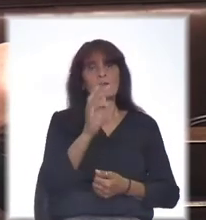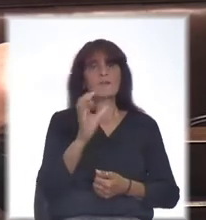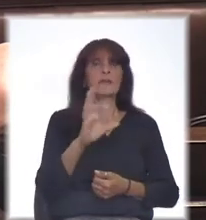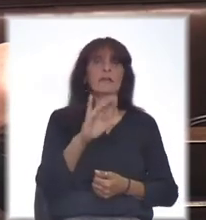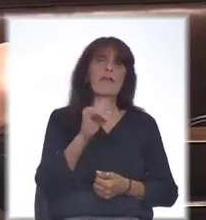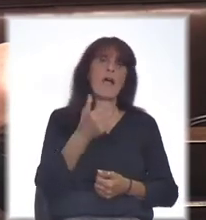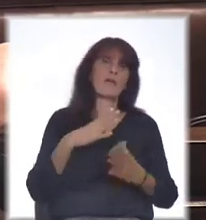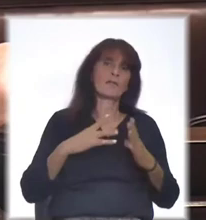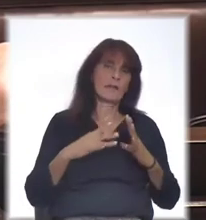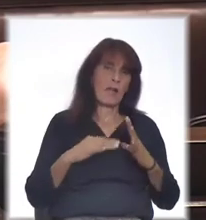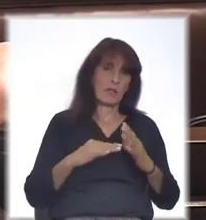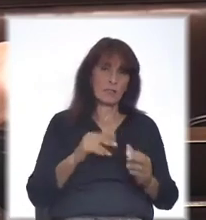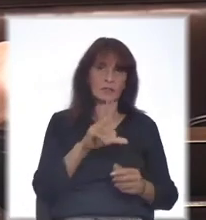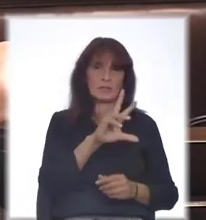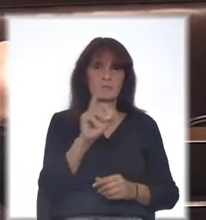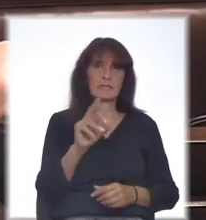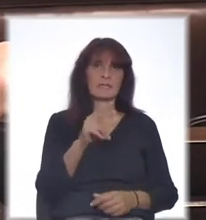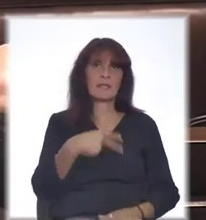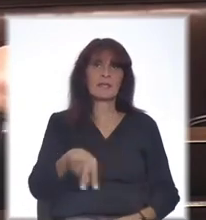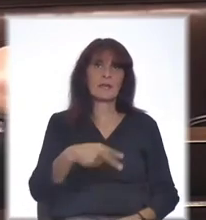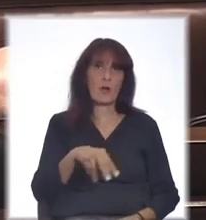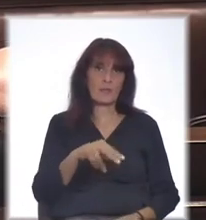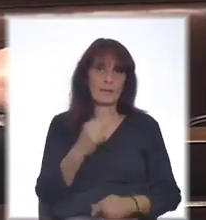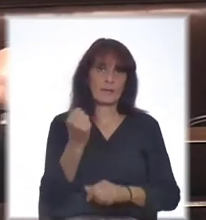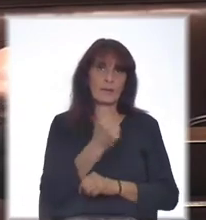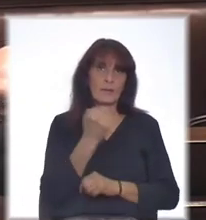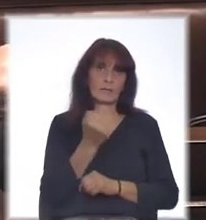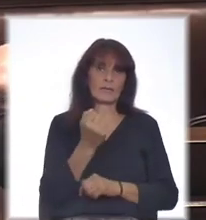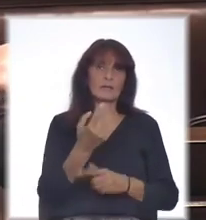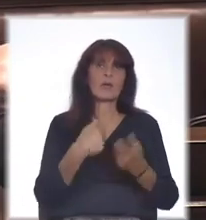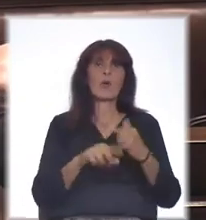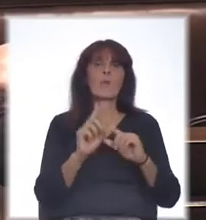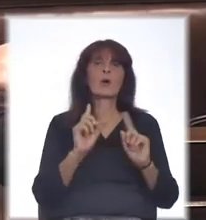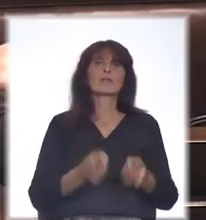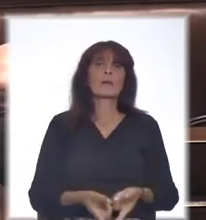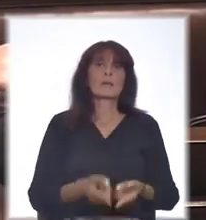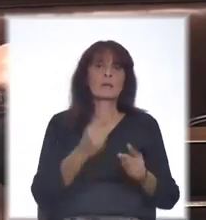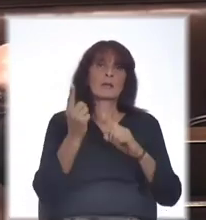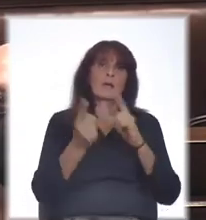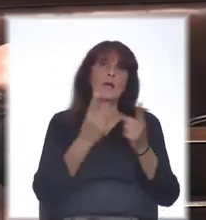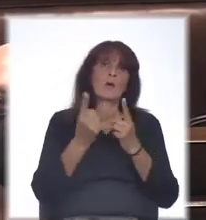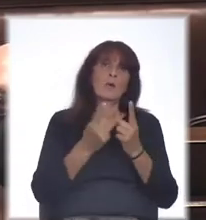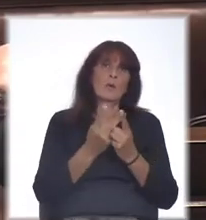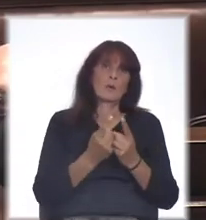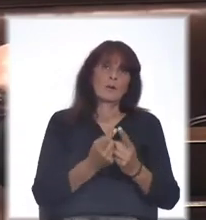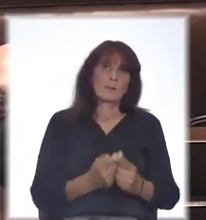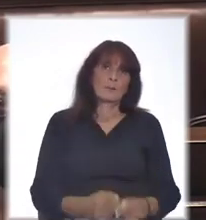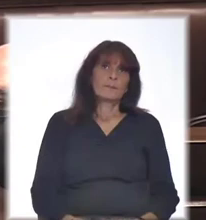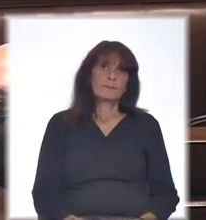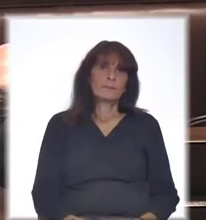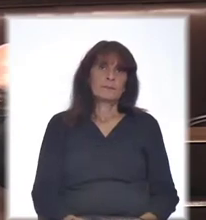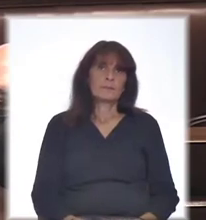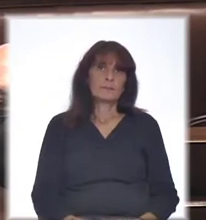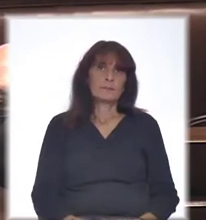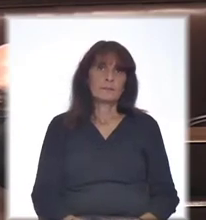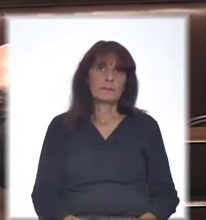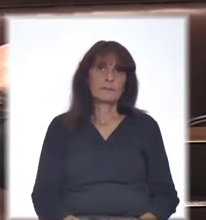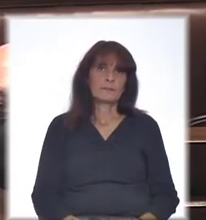30 de noviembre, que sin duda puede ser importante, pero también algunas otras iniciativas importantes.